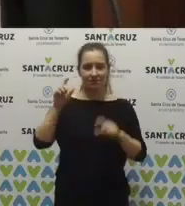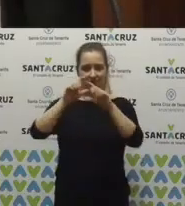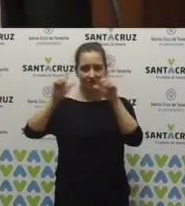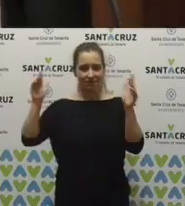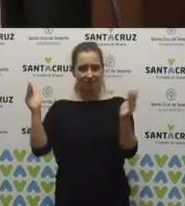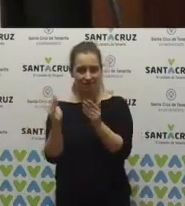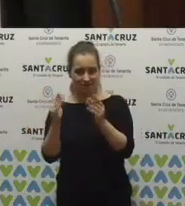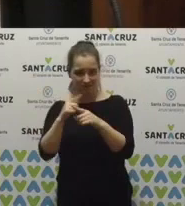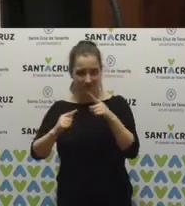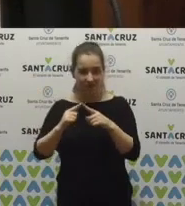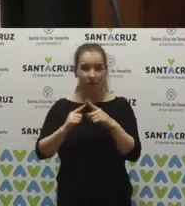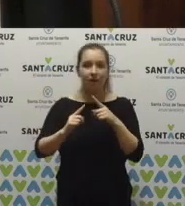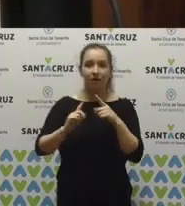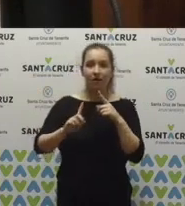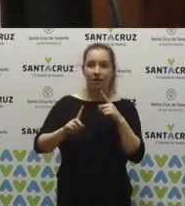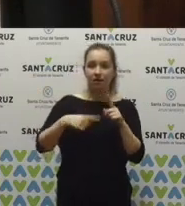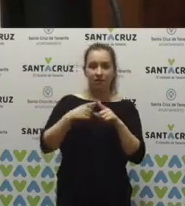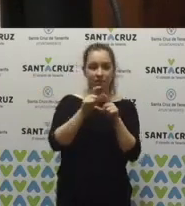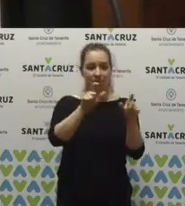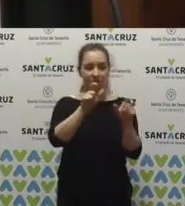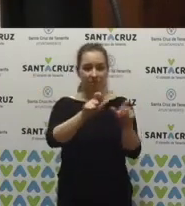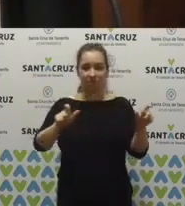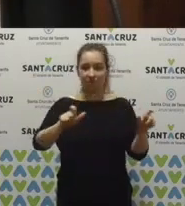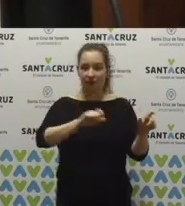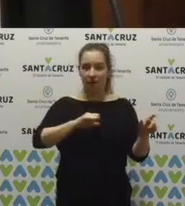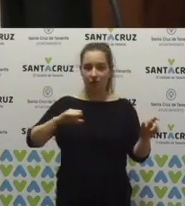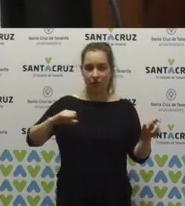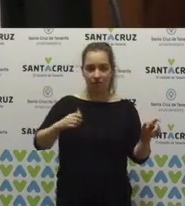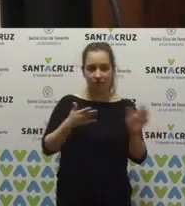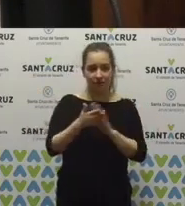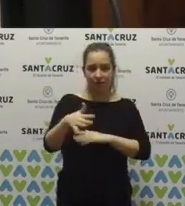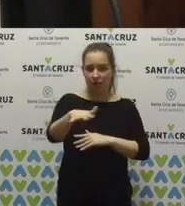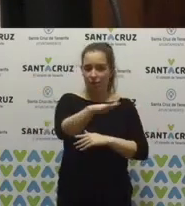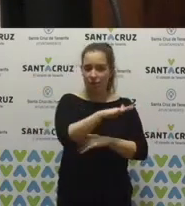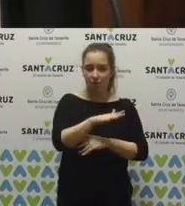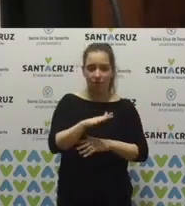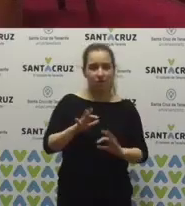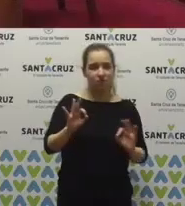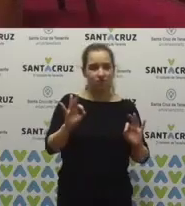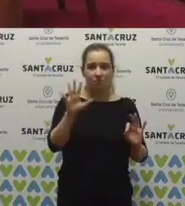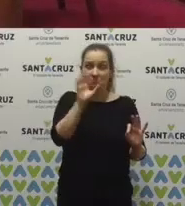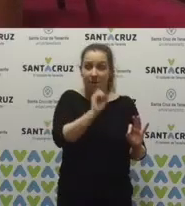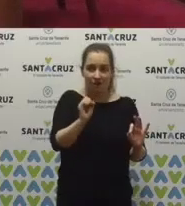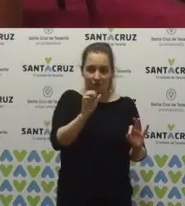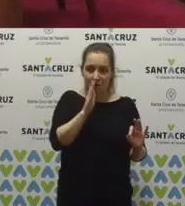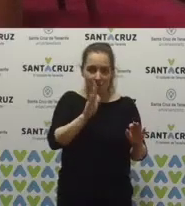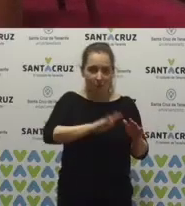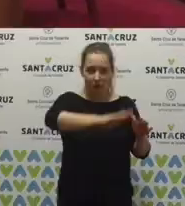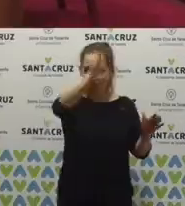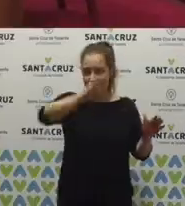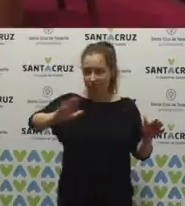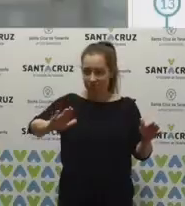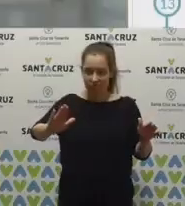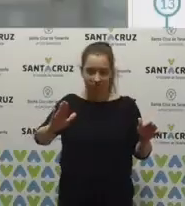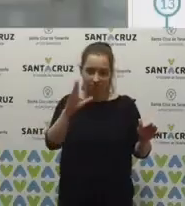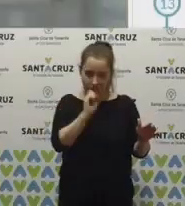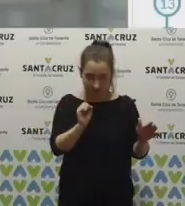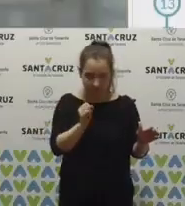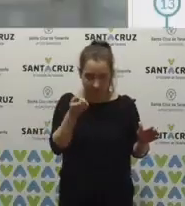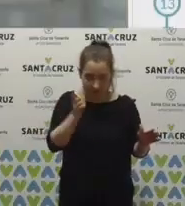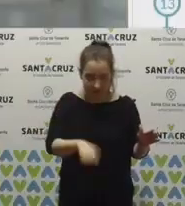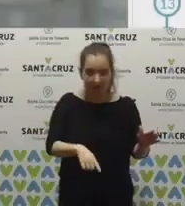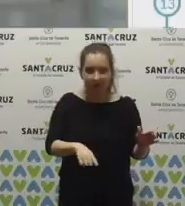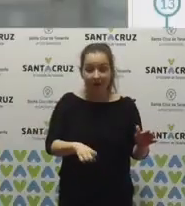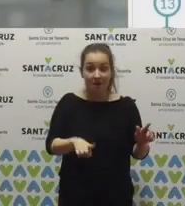en definitiva con un espacio maravilloso del municipio no sólo por sus paisajes inaugura inaugurales y es por ser